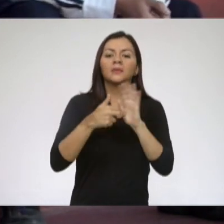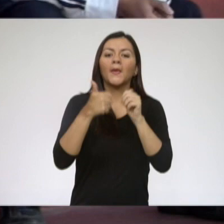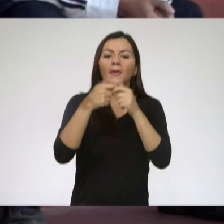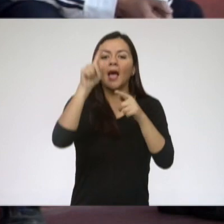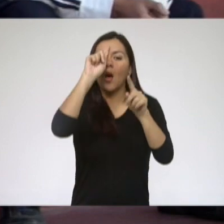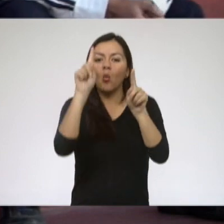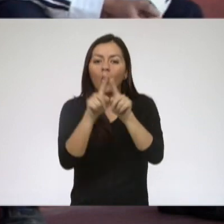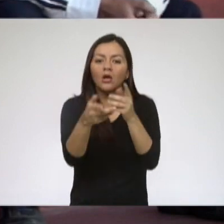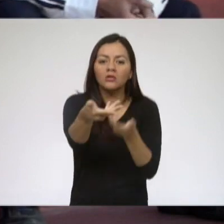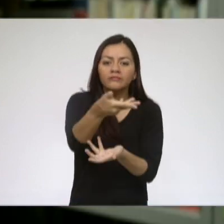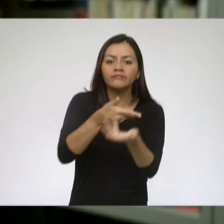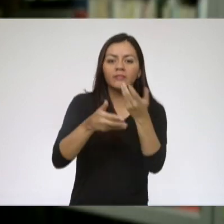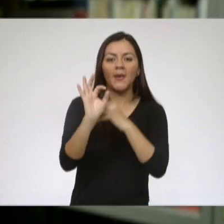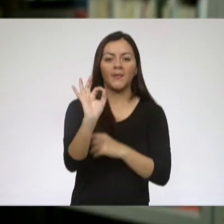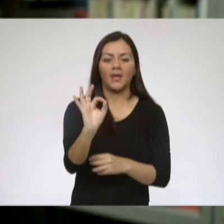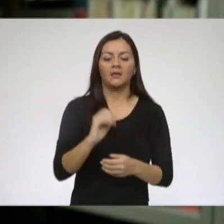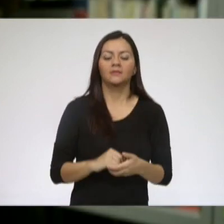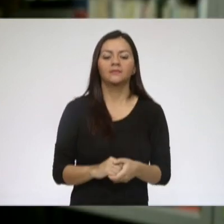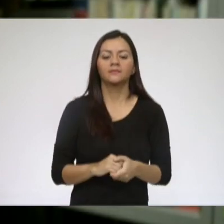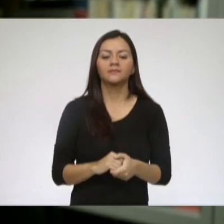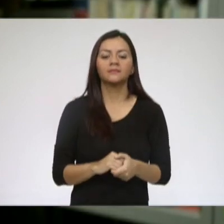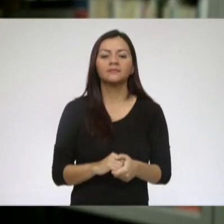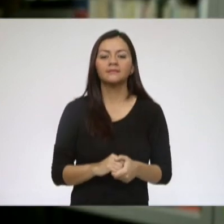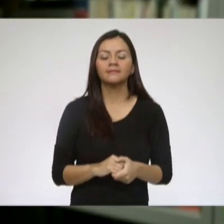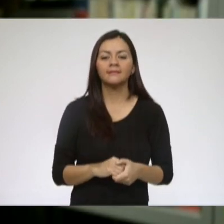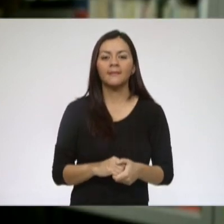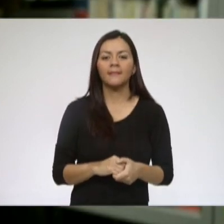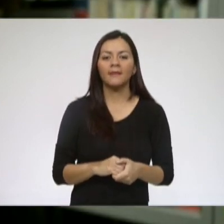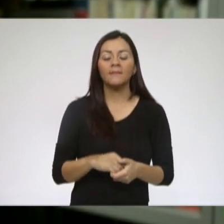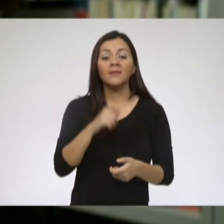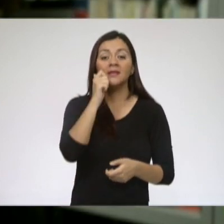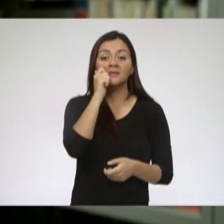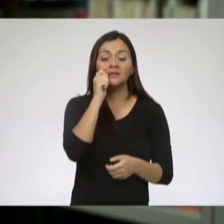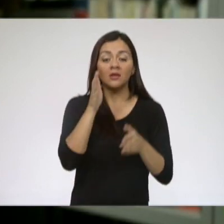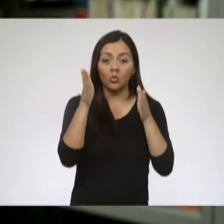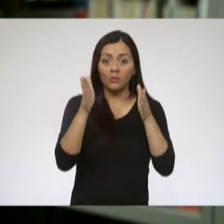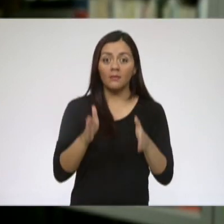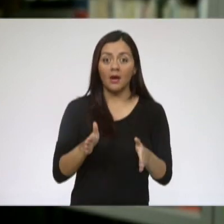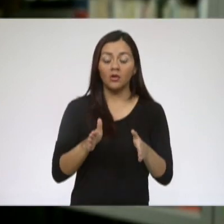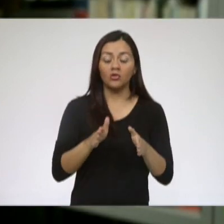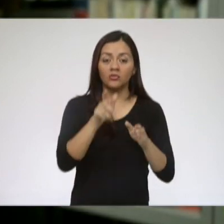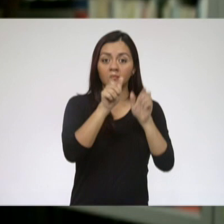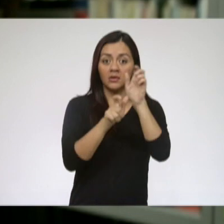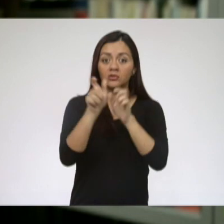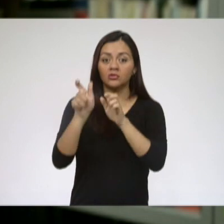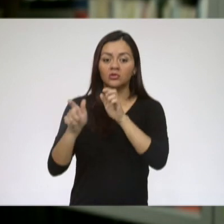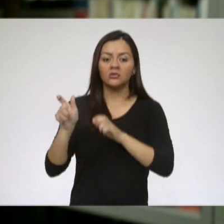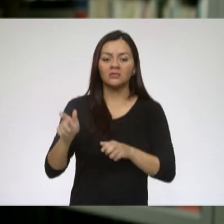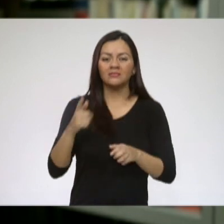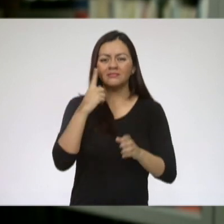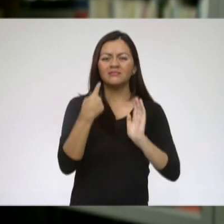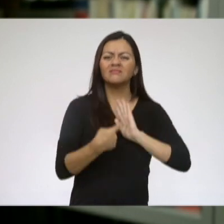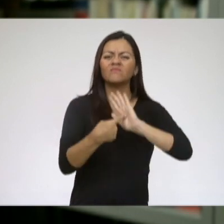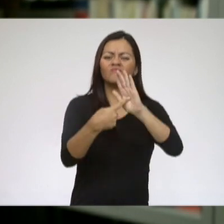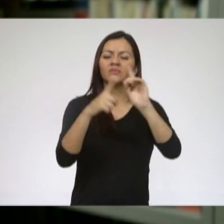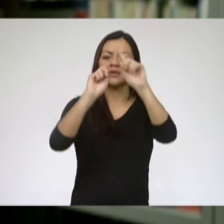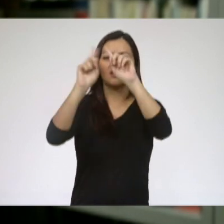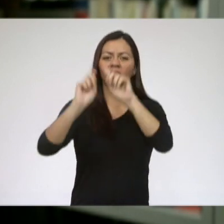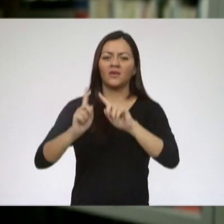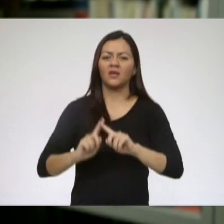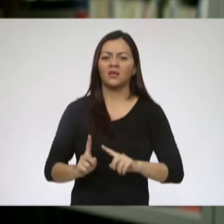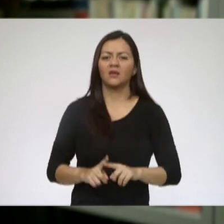consensos, buscar acuerdos. Los seres humanos muchas de las veces demostramos de distintas